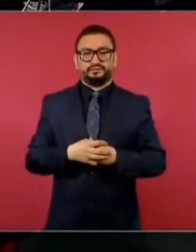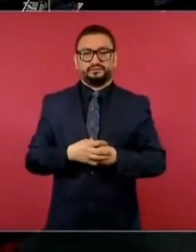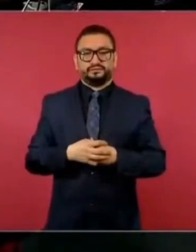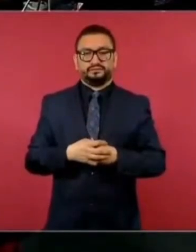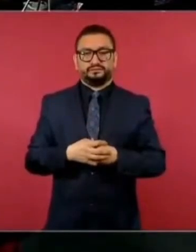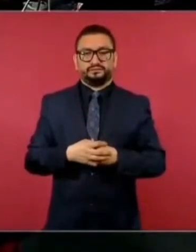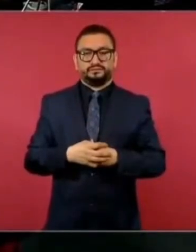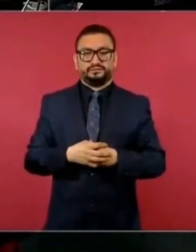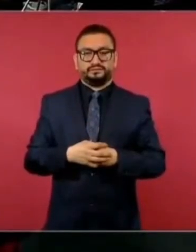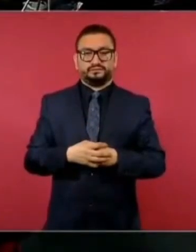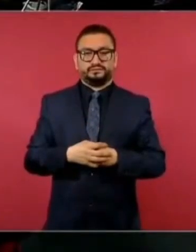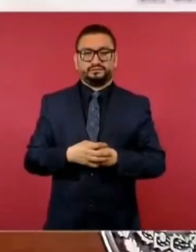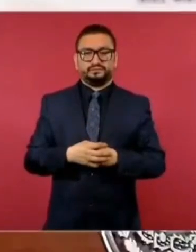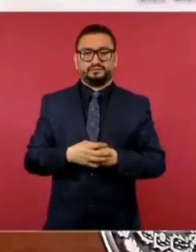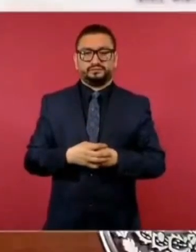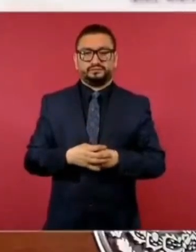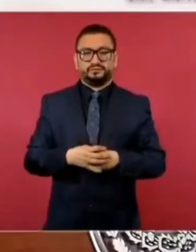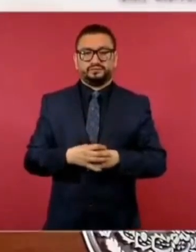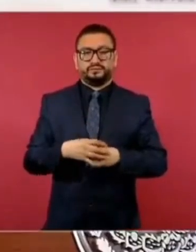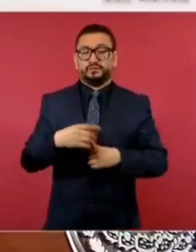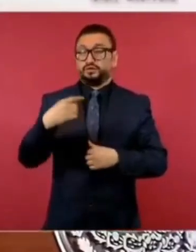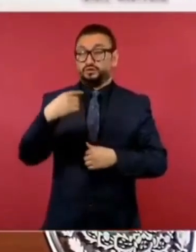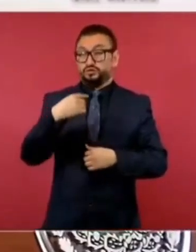eh Muy